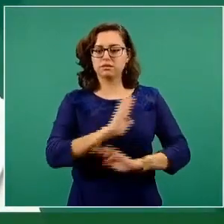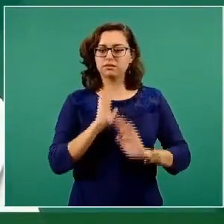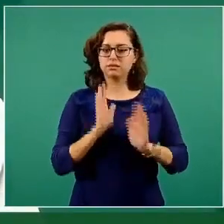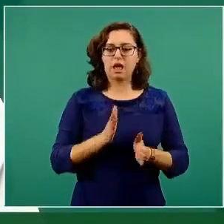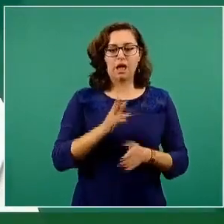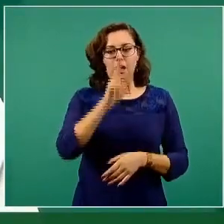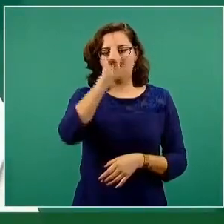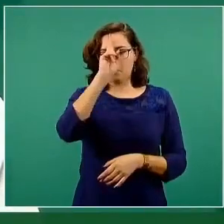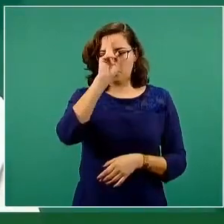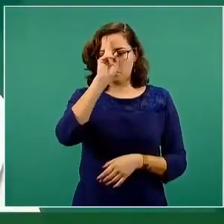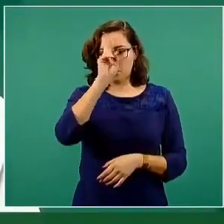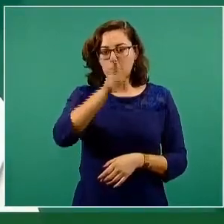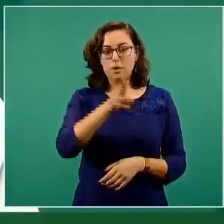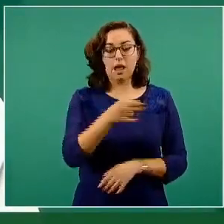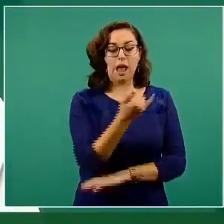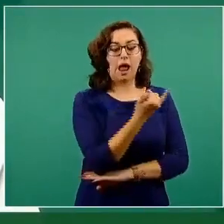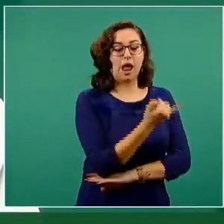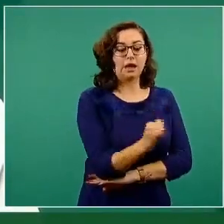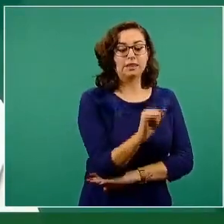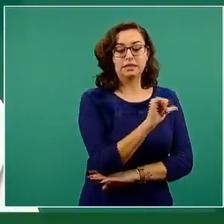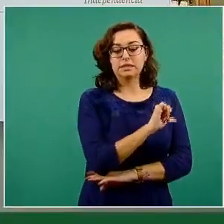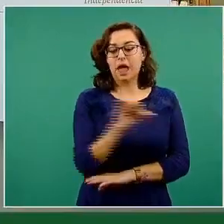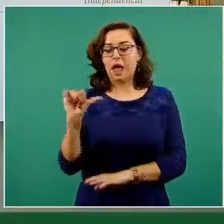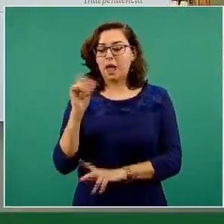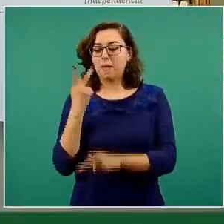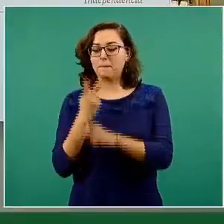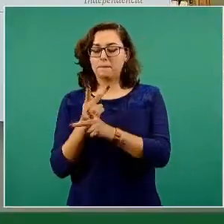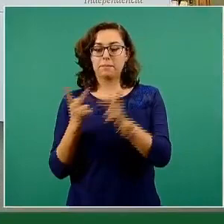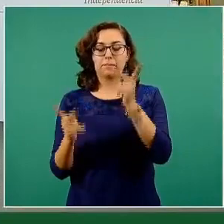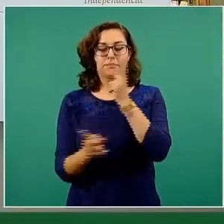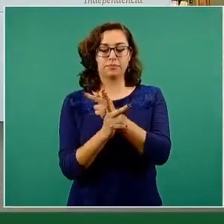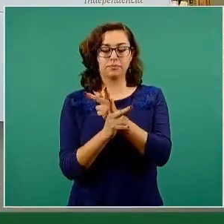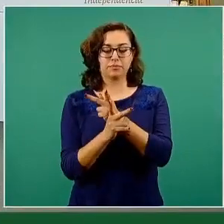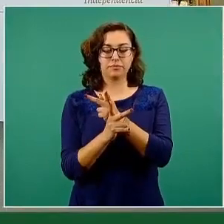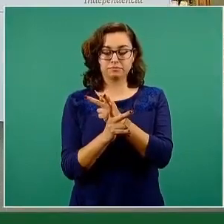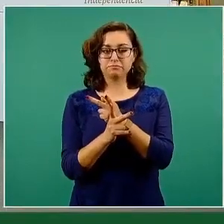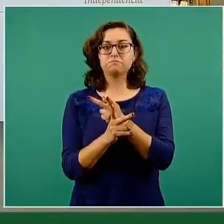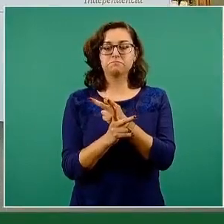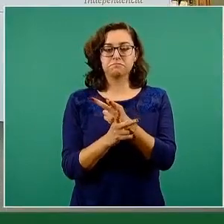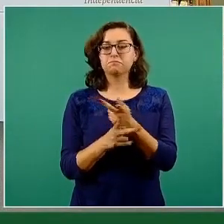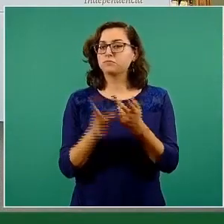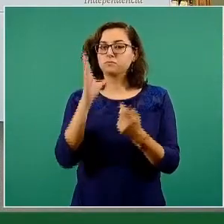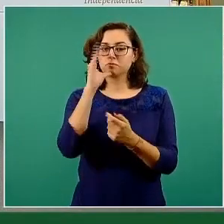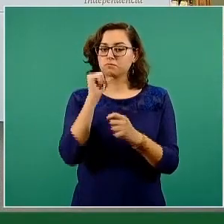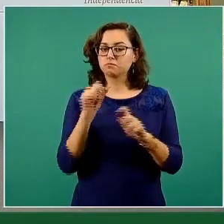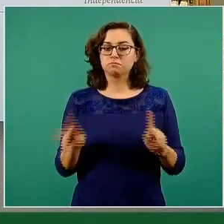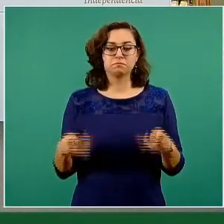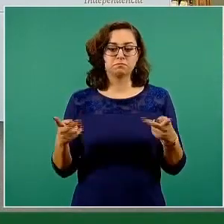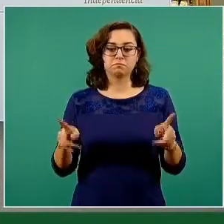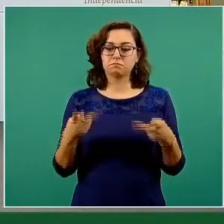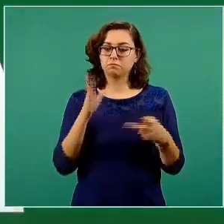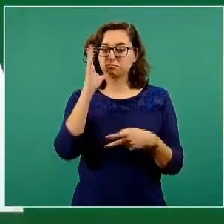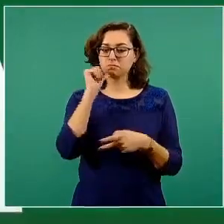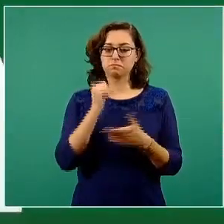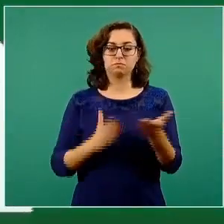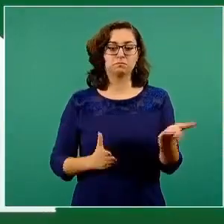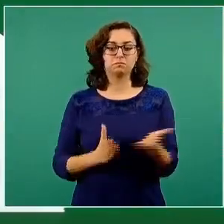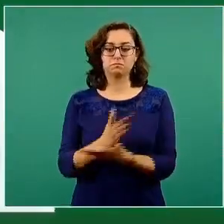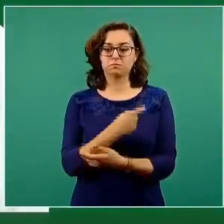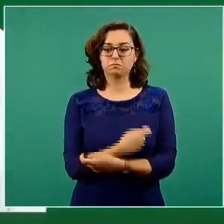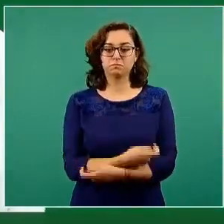desde educación preescolar hasta media superior. Y la lógica de esta medida